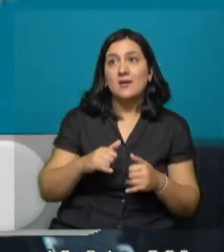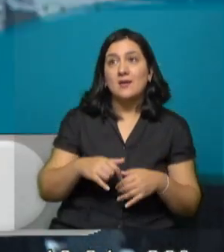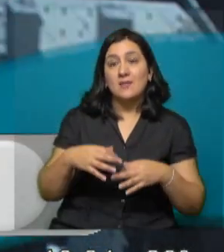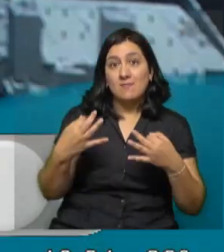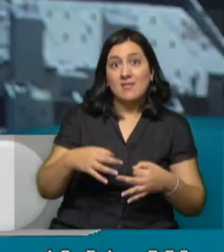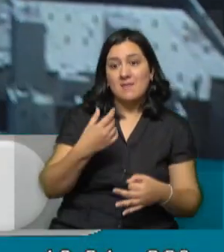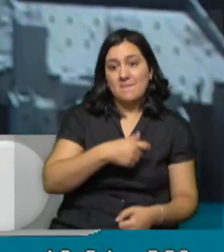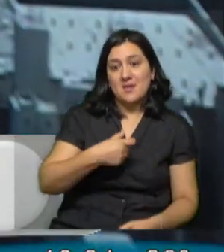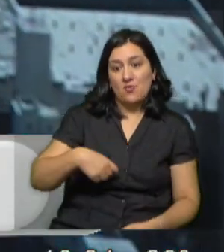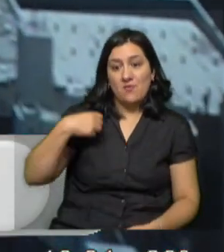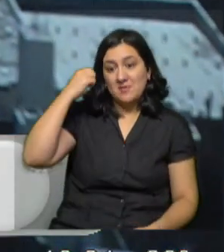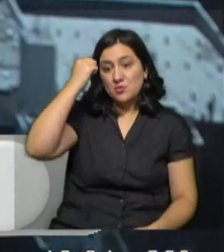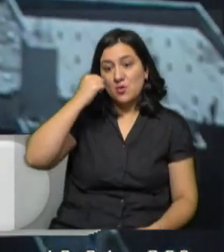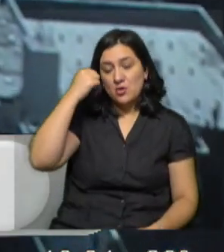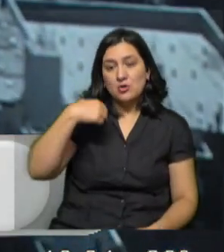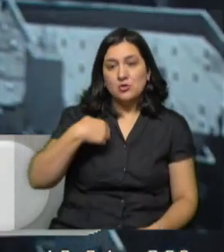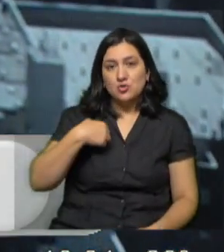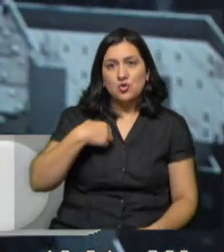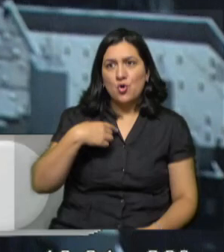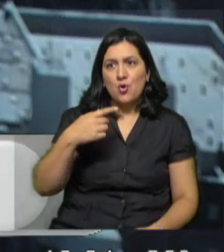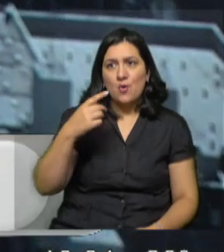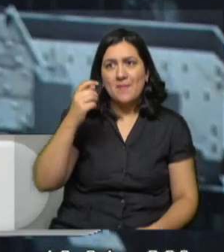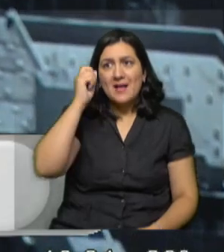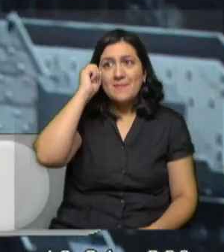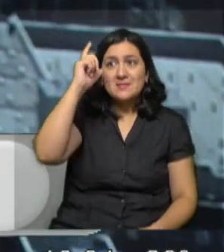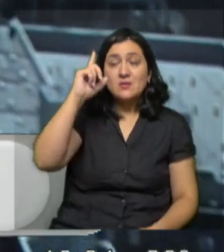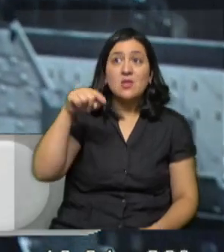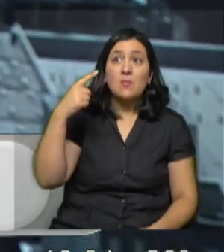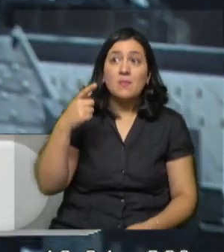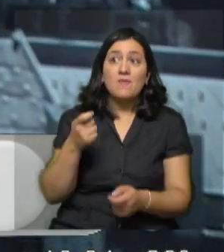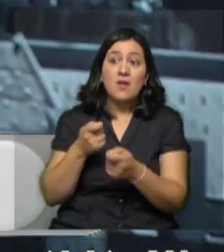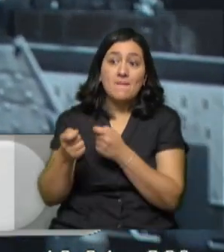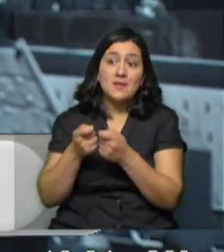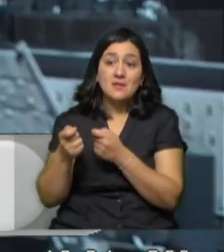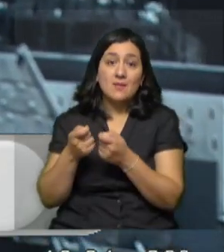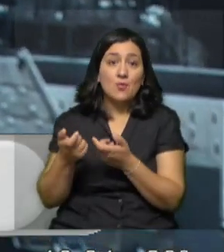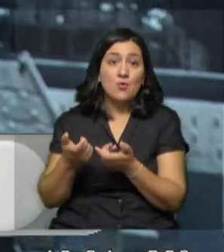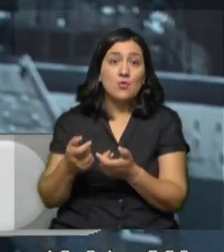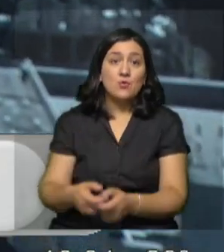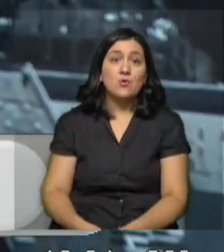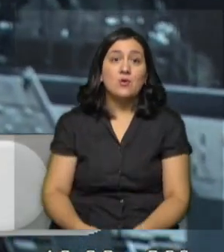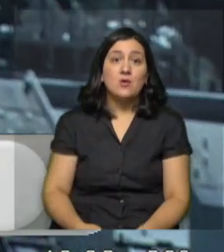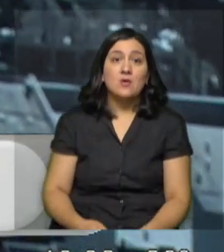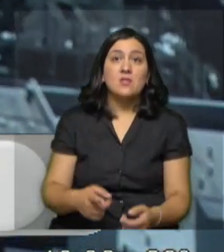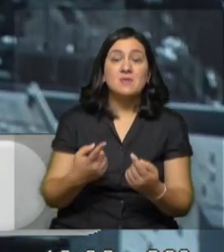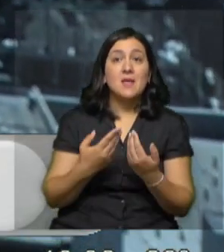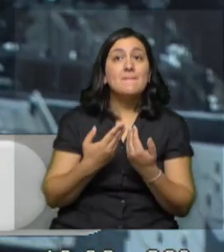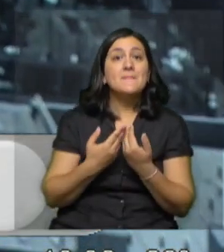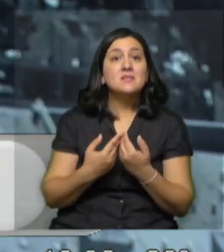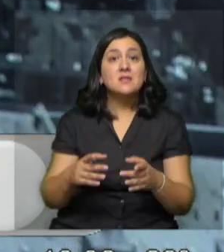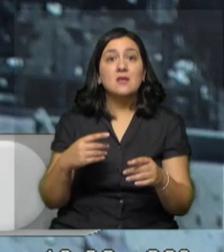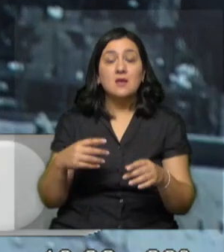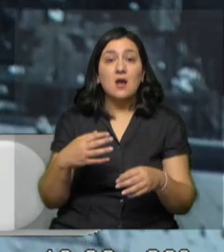niño. Hice todas las formativas en el club, después me tuve que ir a préstamo. Mi carrera empieza en Fénix, digamos, de